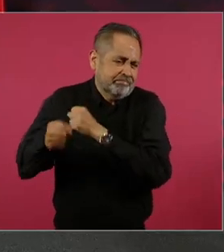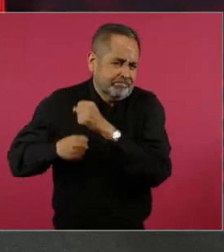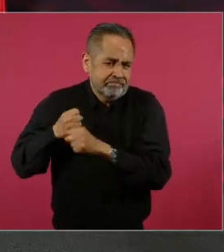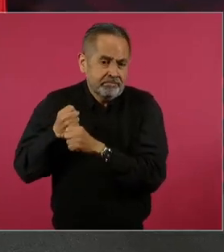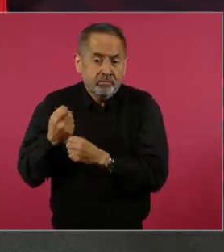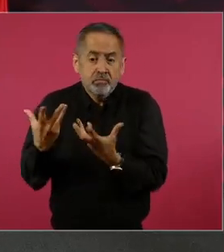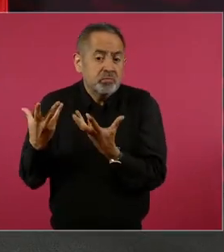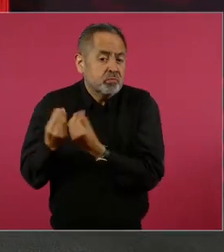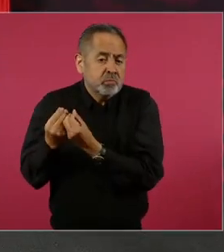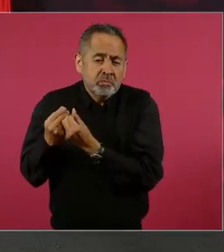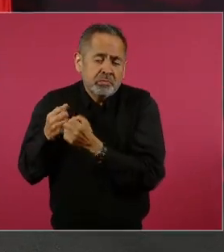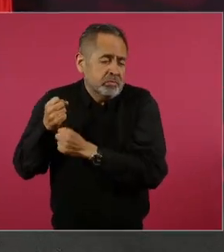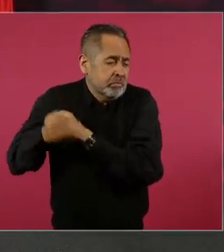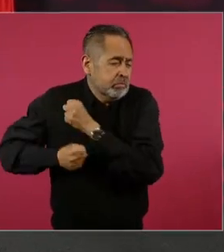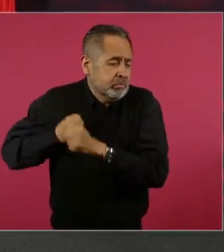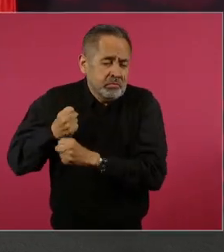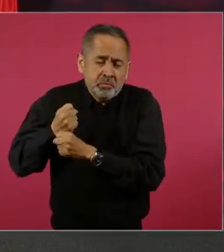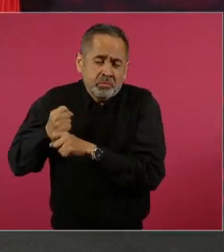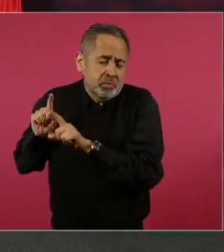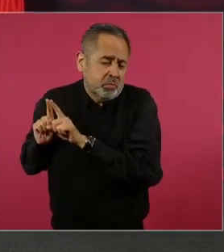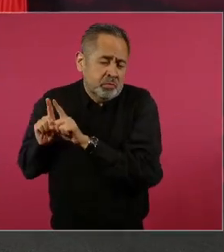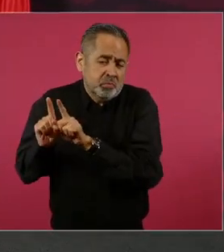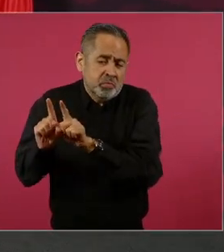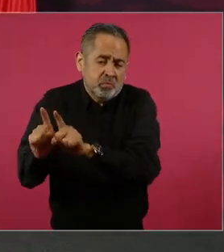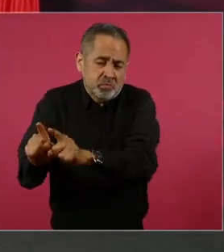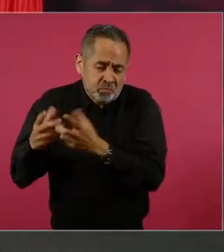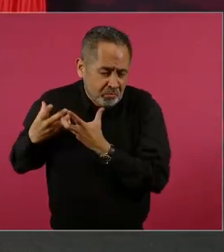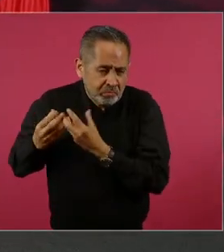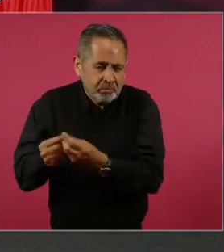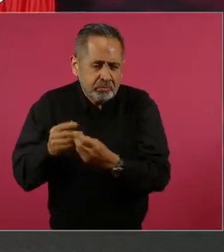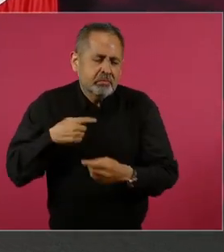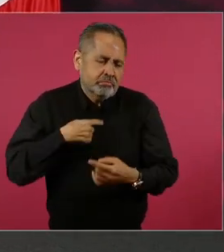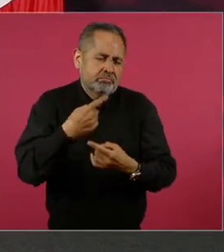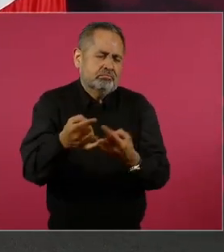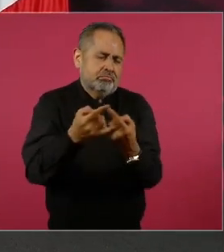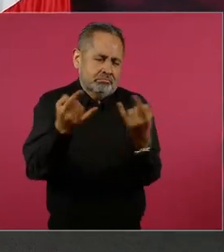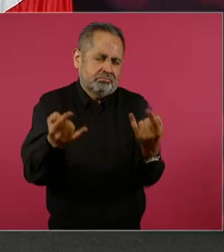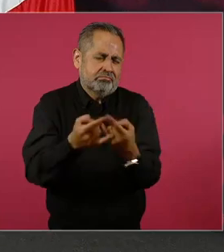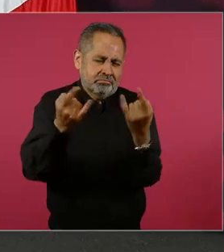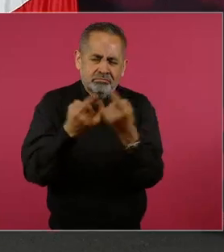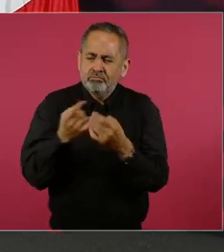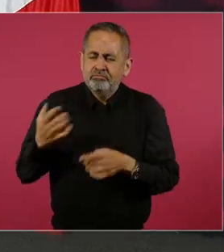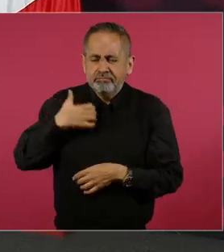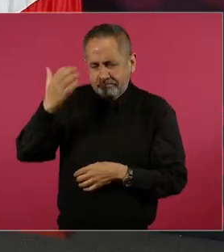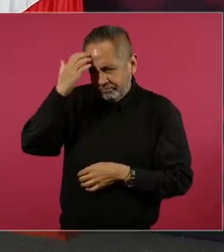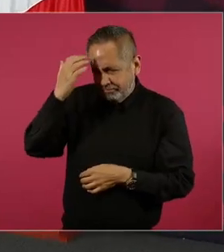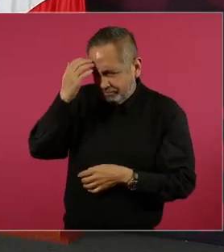venimos juntos desde hace años, ya he contado la historia,